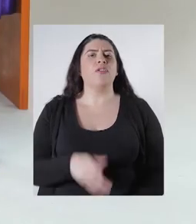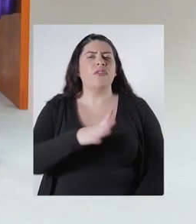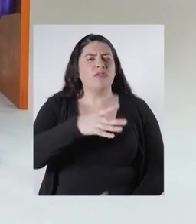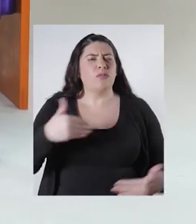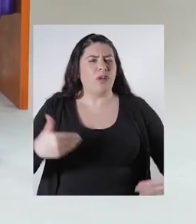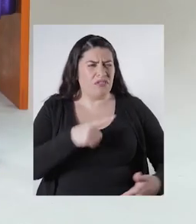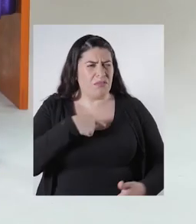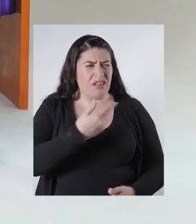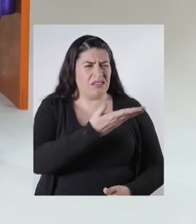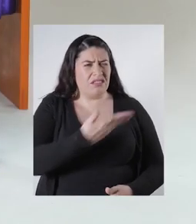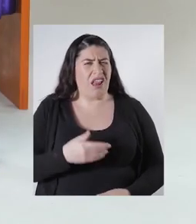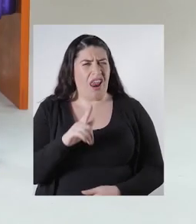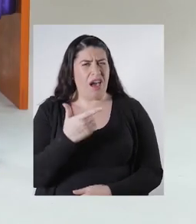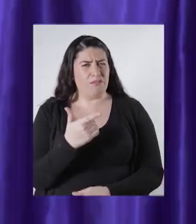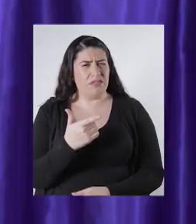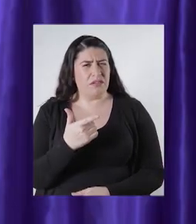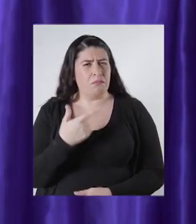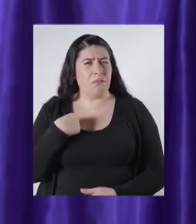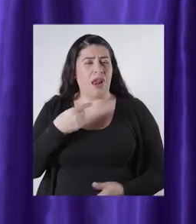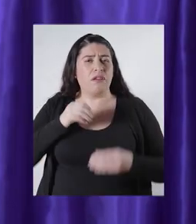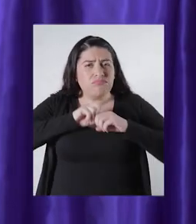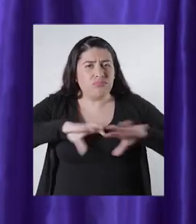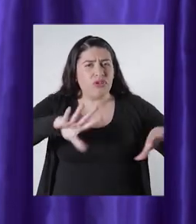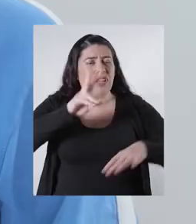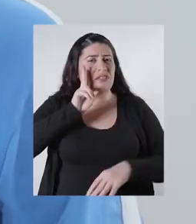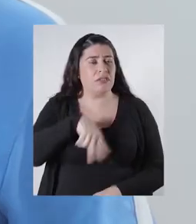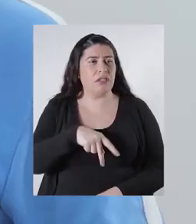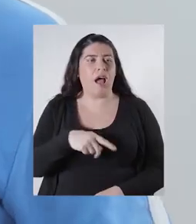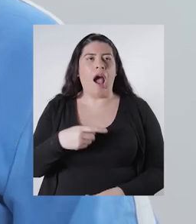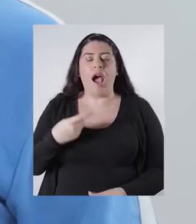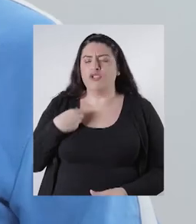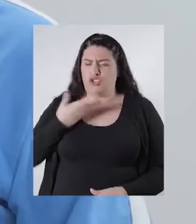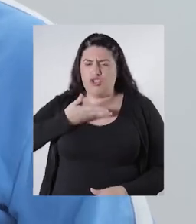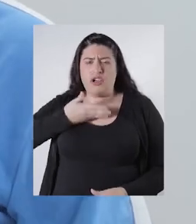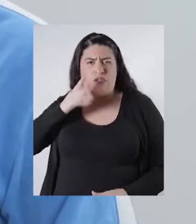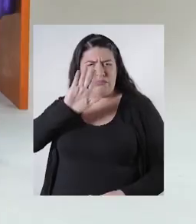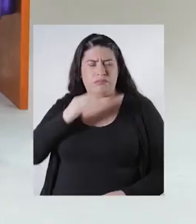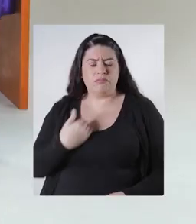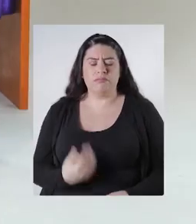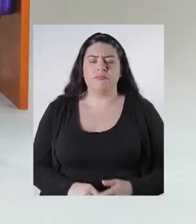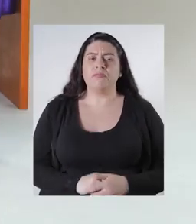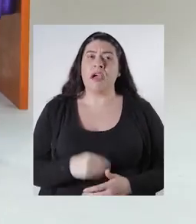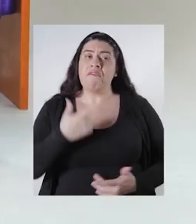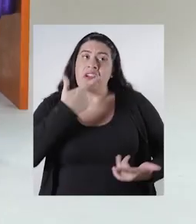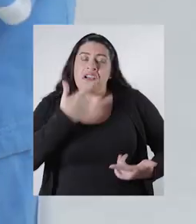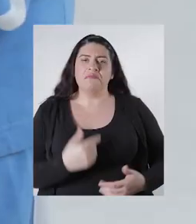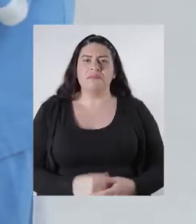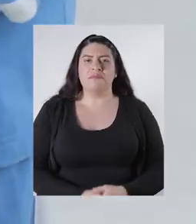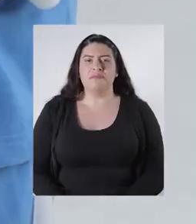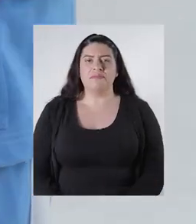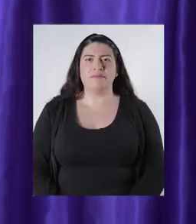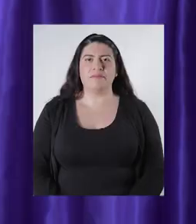pandemia. Oye, huetón, parece que había que traer su propio lápiz para evitar los contagios. Ah, pero yo tengo uno por acá. Ah, bacán.